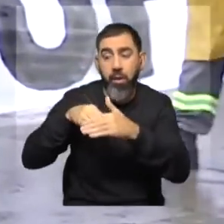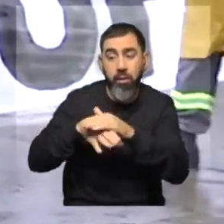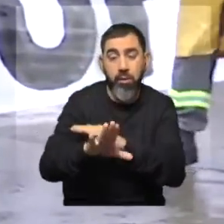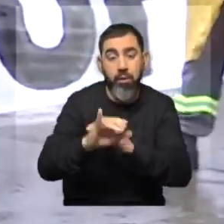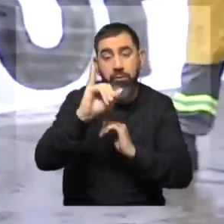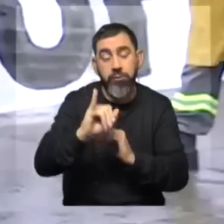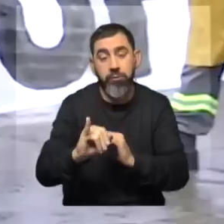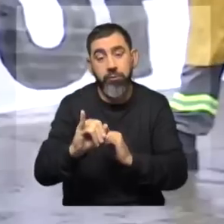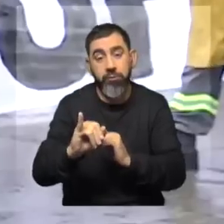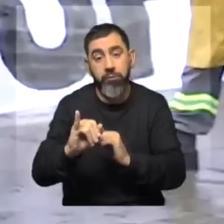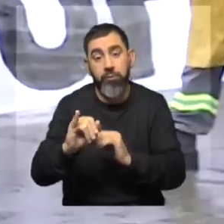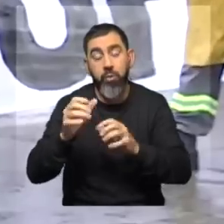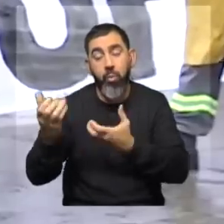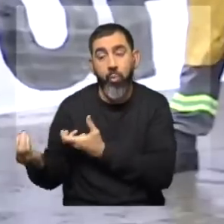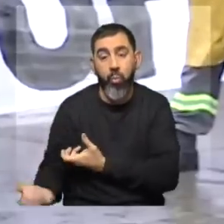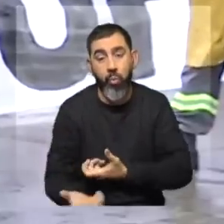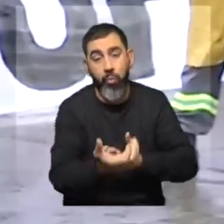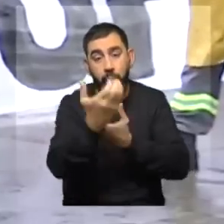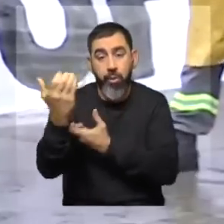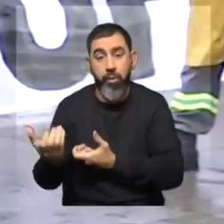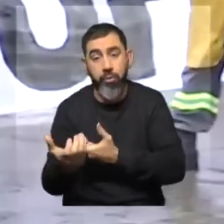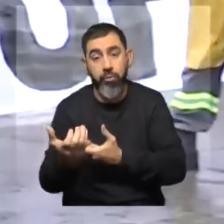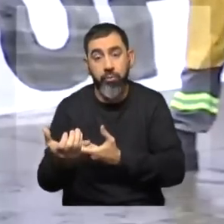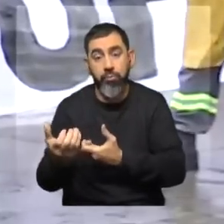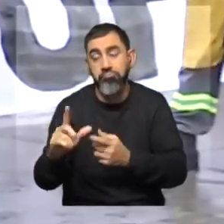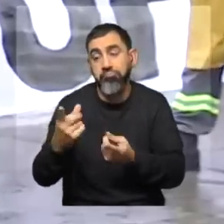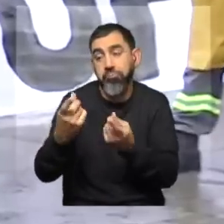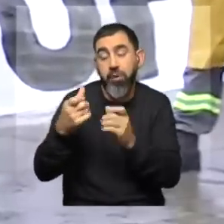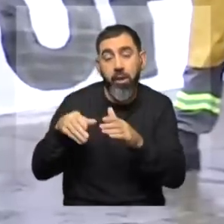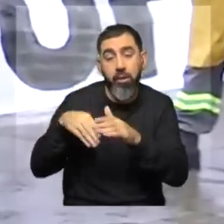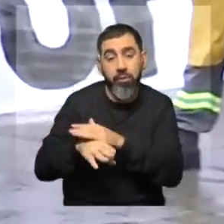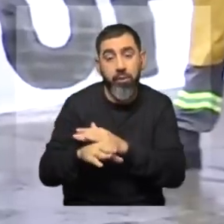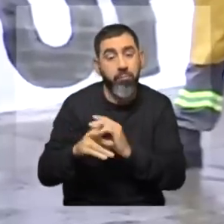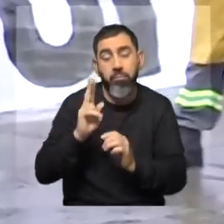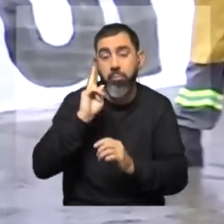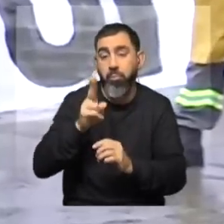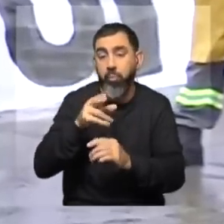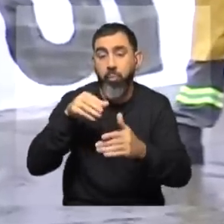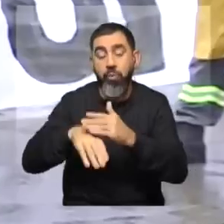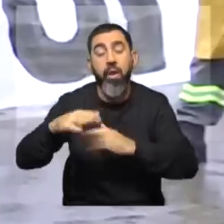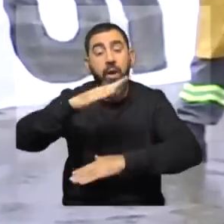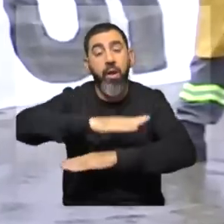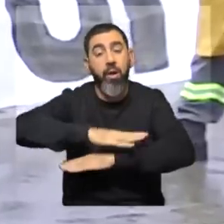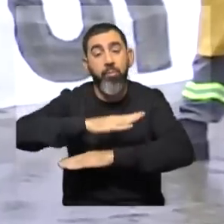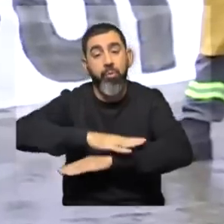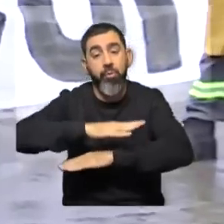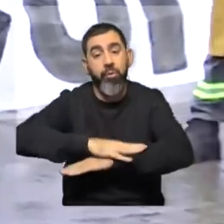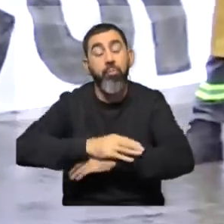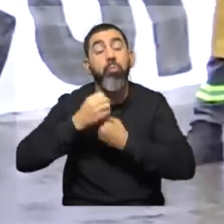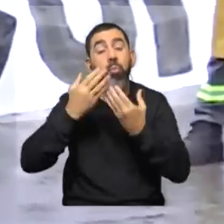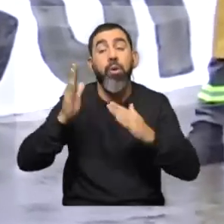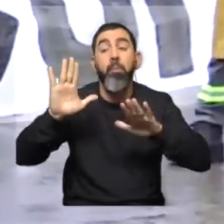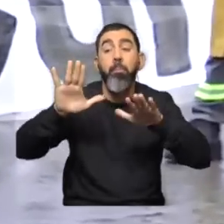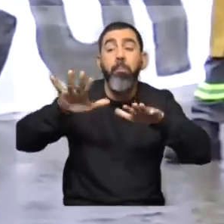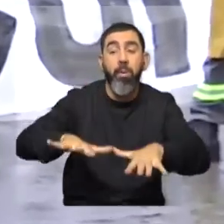de también de de los bomberos este y todo aquel que requiera el ingreso lo que sí no se permitió el ingreso de los camiones porque justamente por el